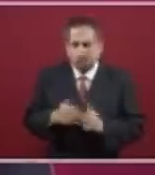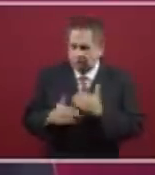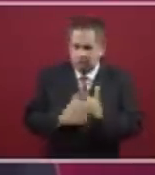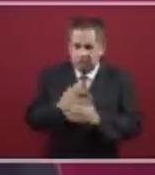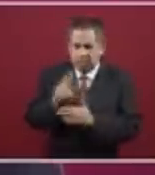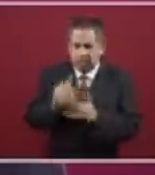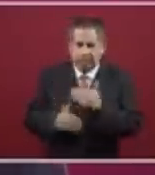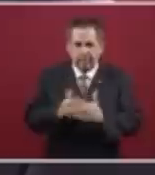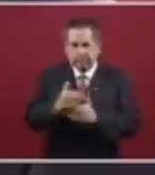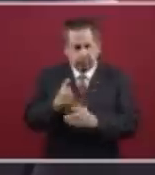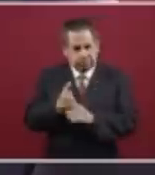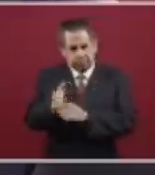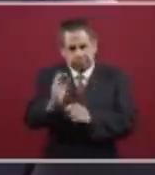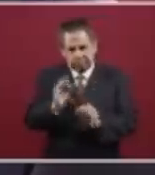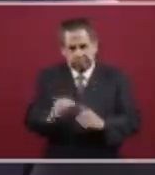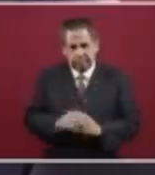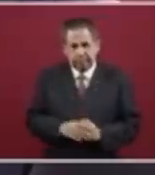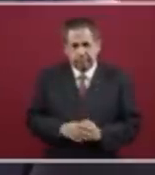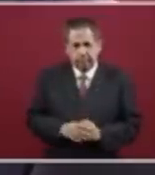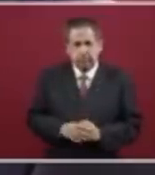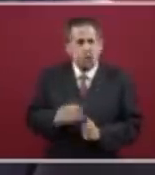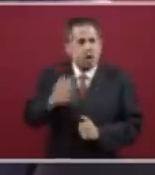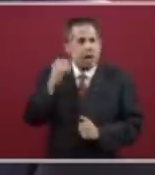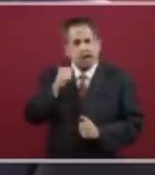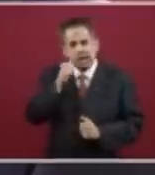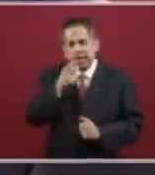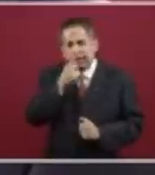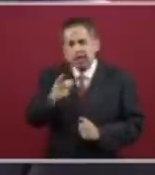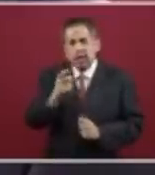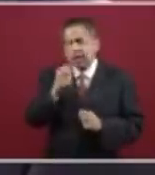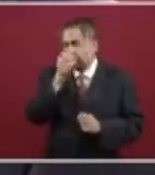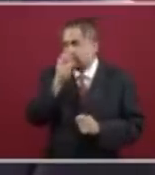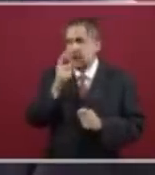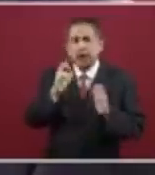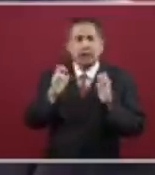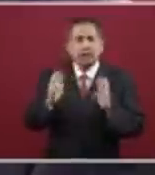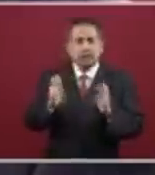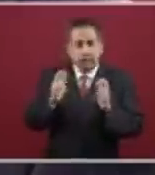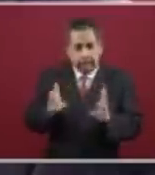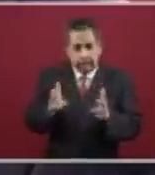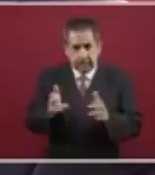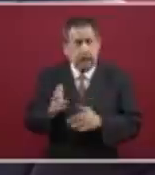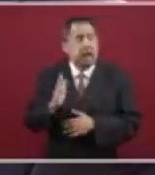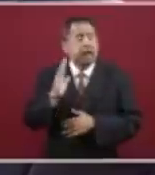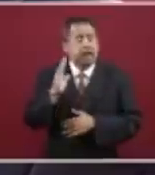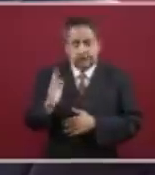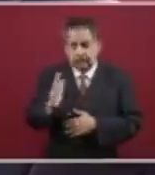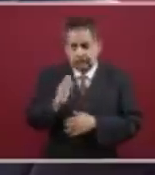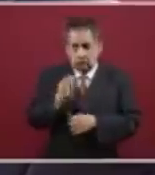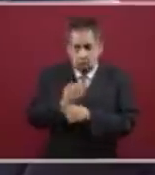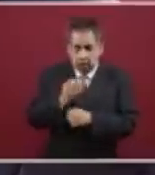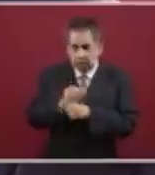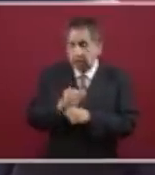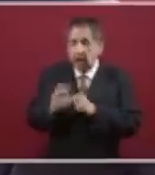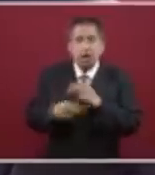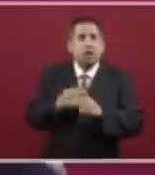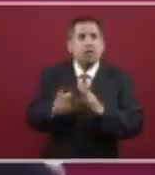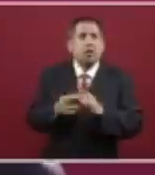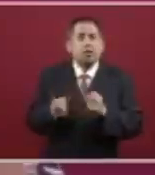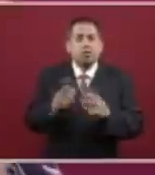avanzando en ese sentido. Comentaba yo que solo en Chiapas ya se están sembrando